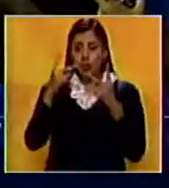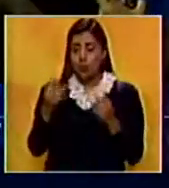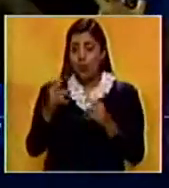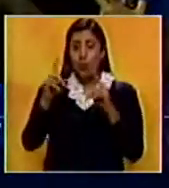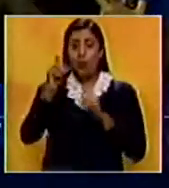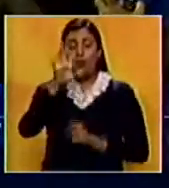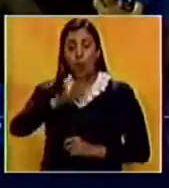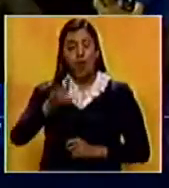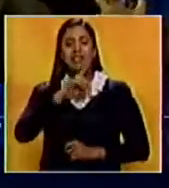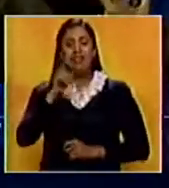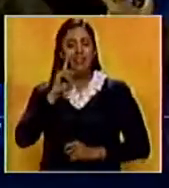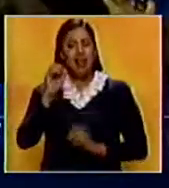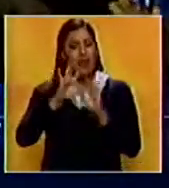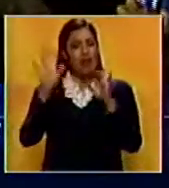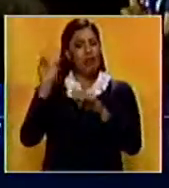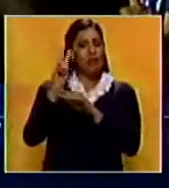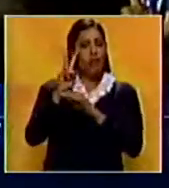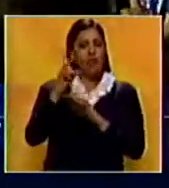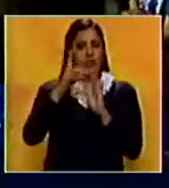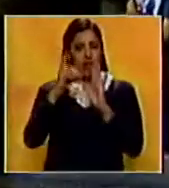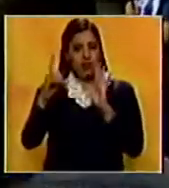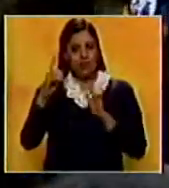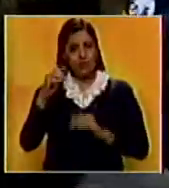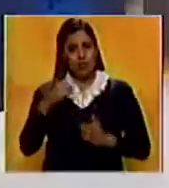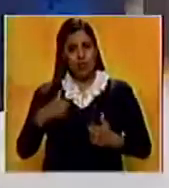consultivo es una clara violación a la ley